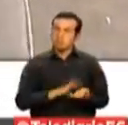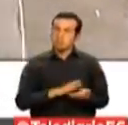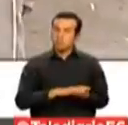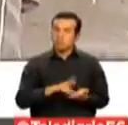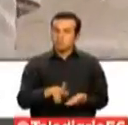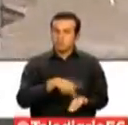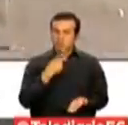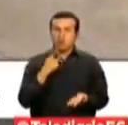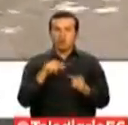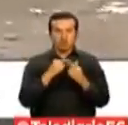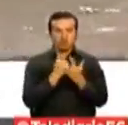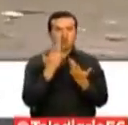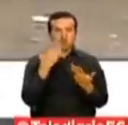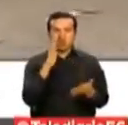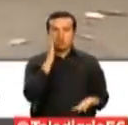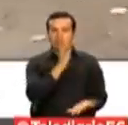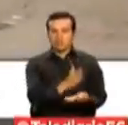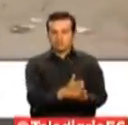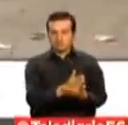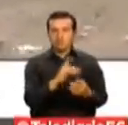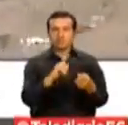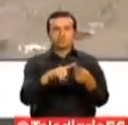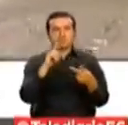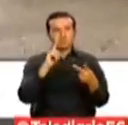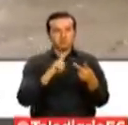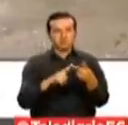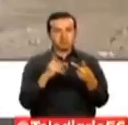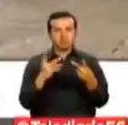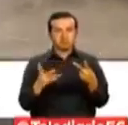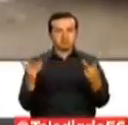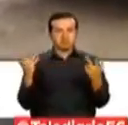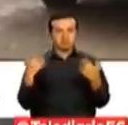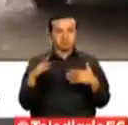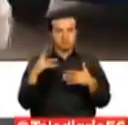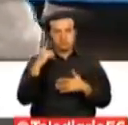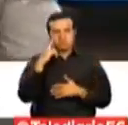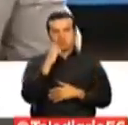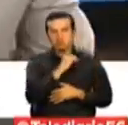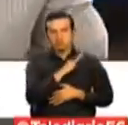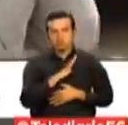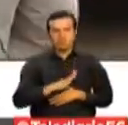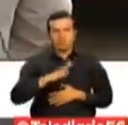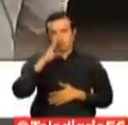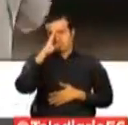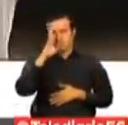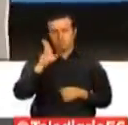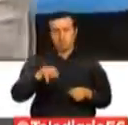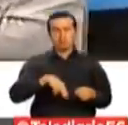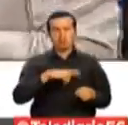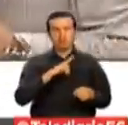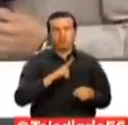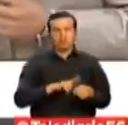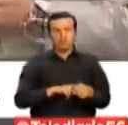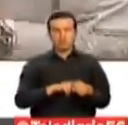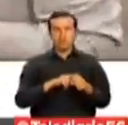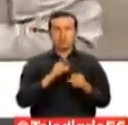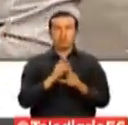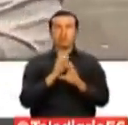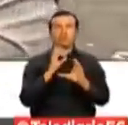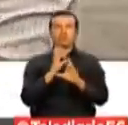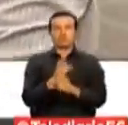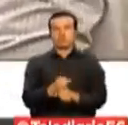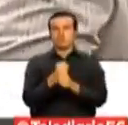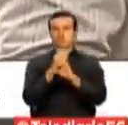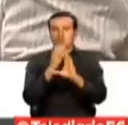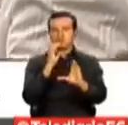Bueno, esa banda fue desarticulada, y otro de los puntos que toma como medida preventiva la Policía Nacional es Línea Segura. ¿Qué quiere